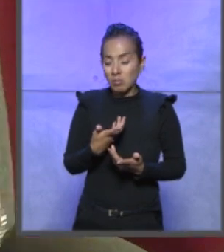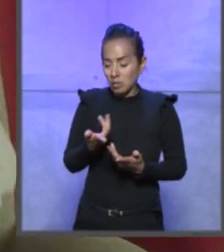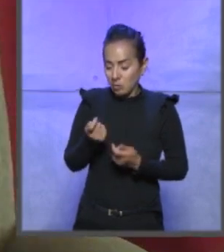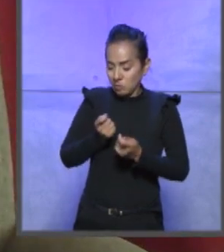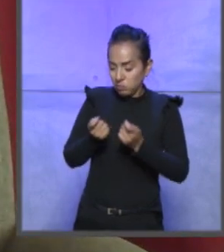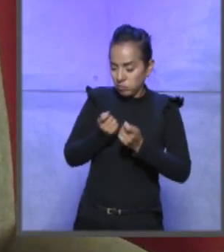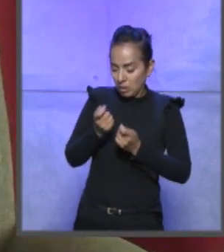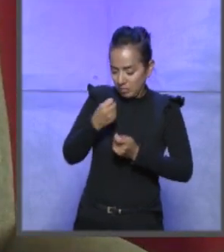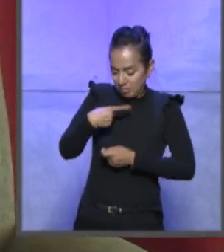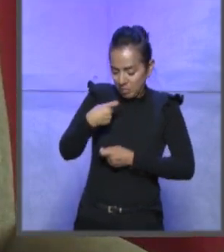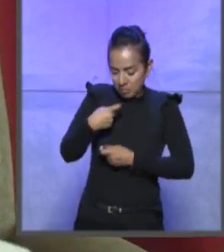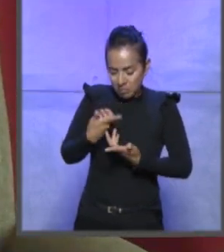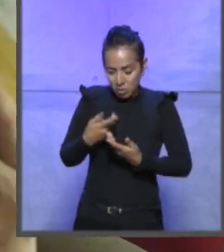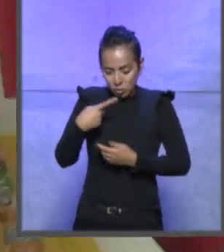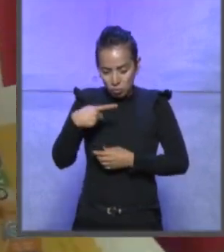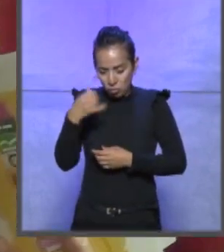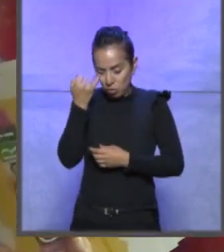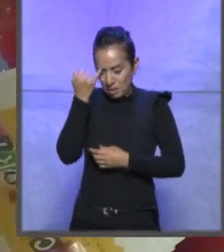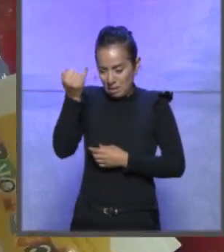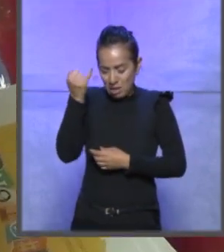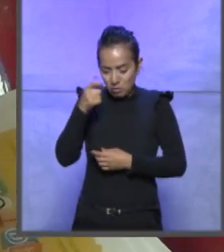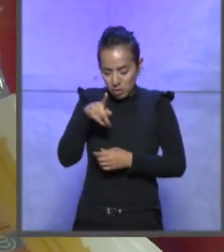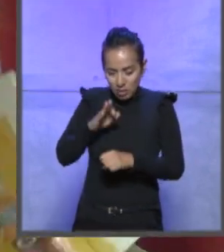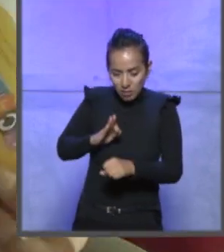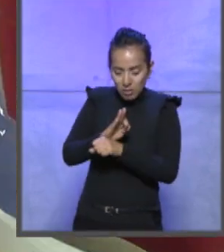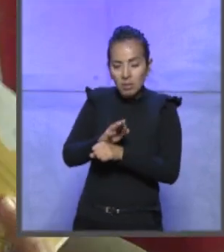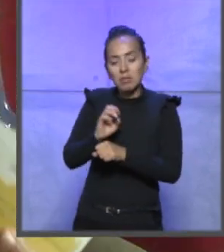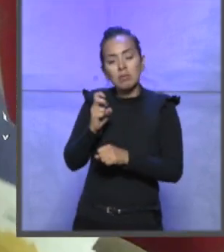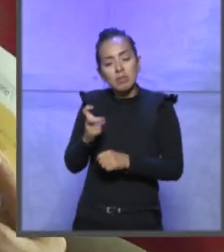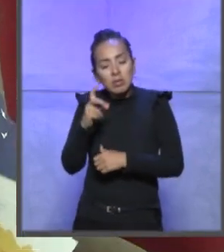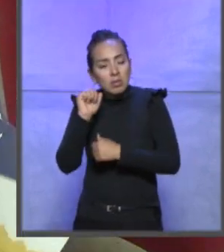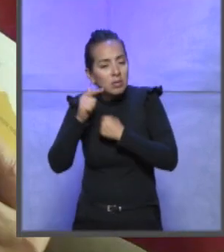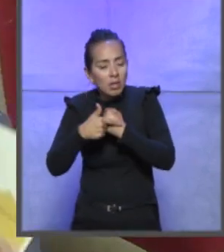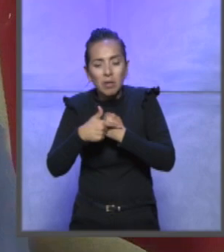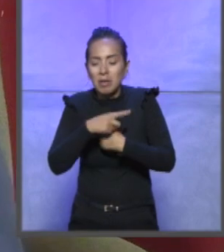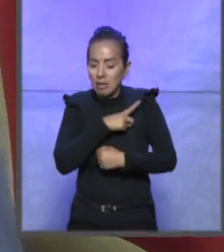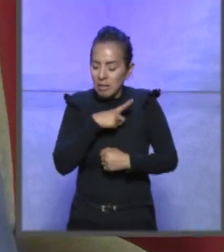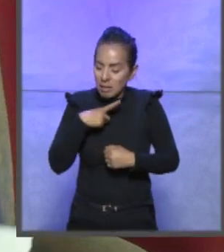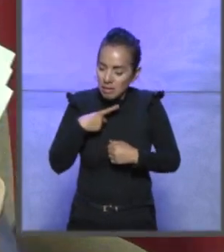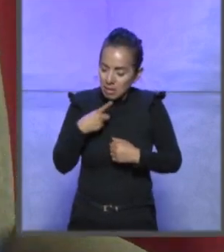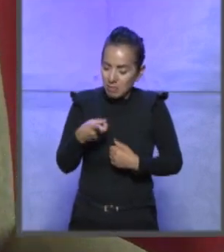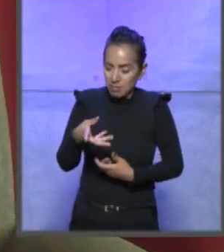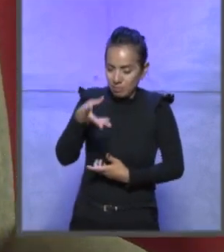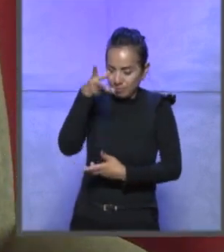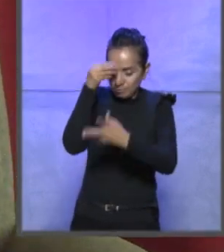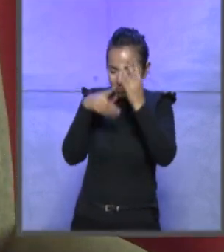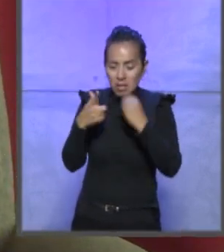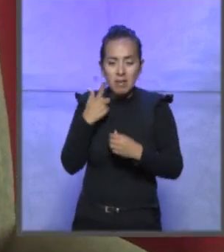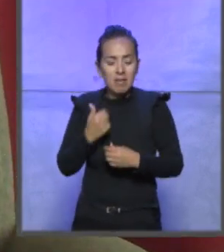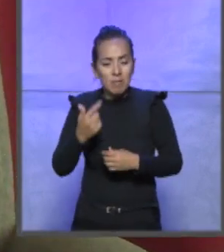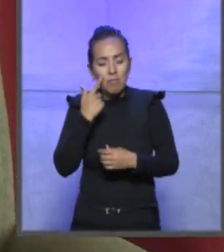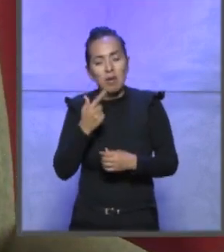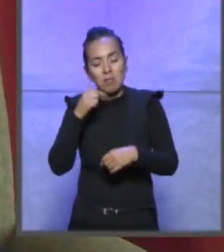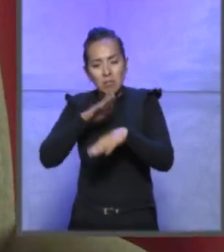de manejarse ustedes mismos, de manejar sus propios temas, es algo que tienen que consolidar, es algo por lo que tienen